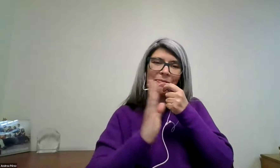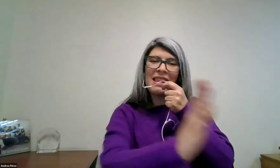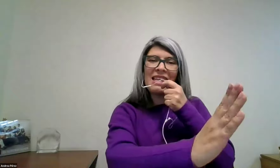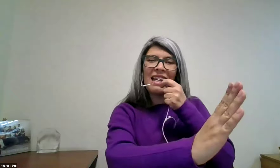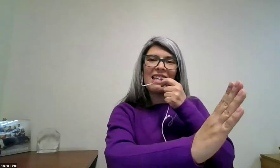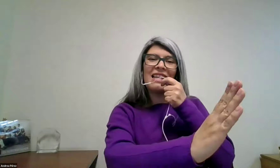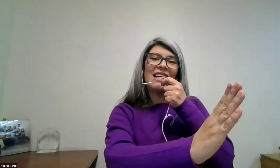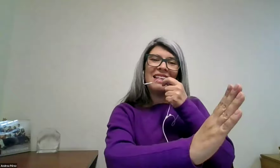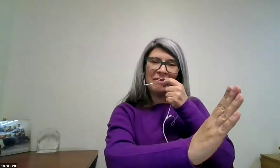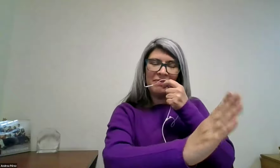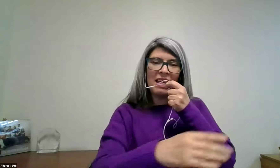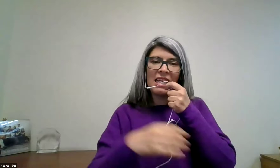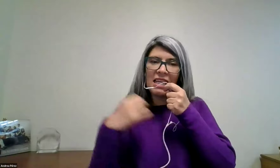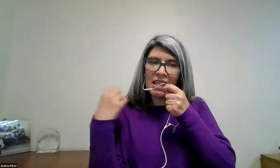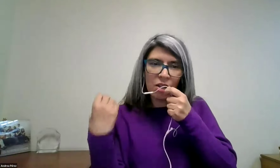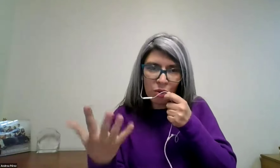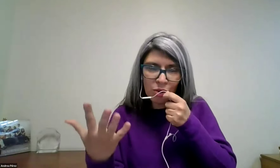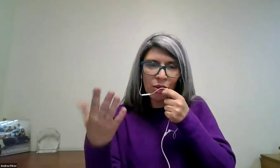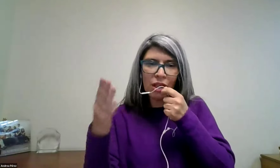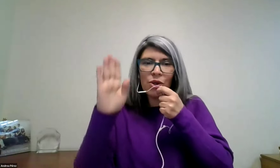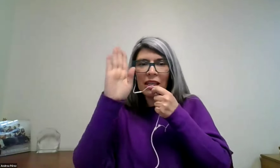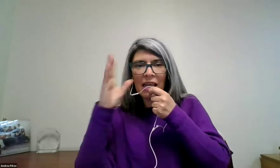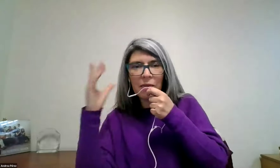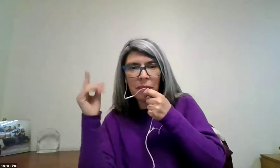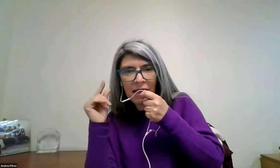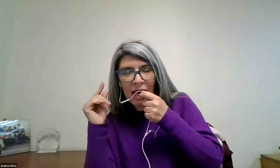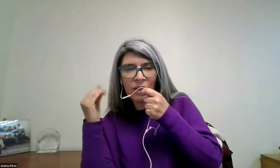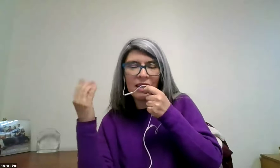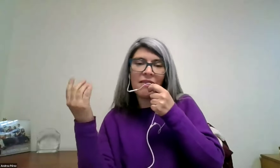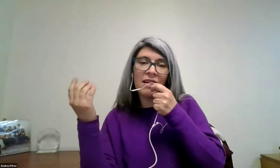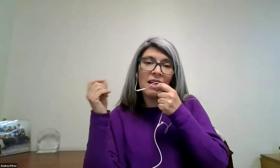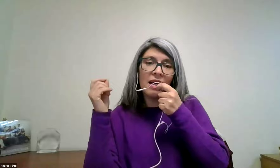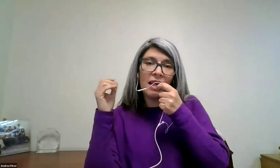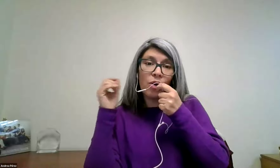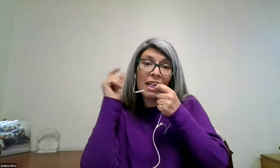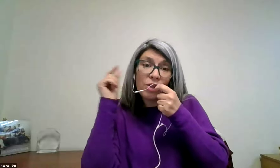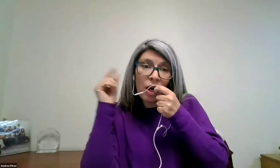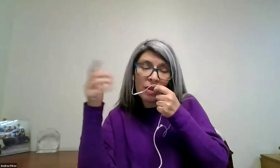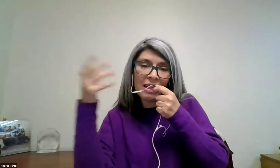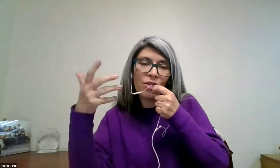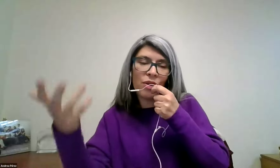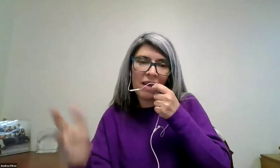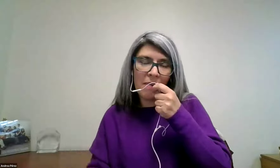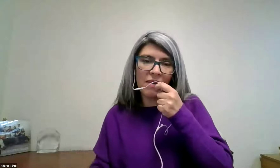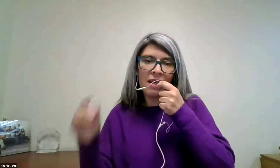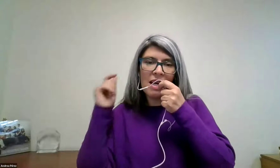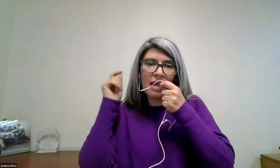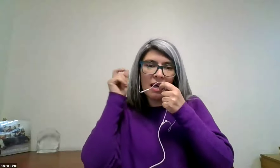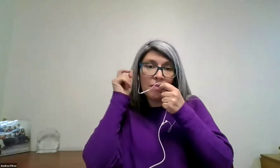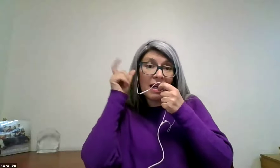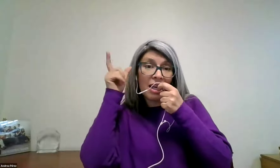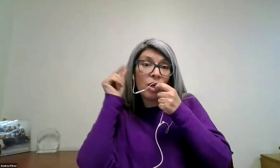vía expedita y directa. Incluso con niños que tienen pérdidas auditivas o restos auditivos todavía más